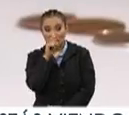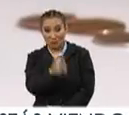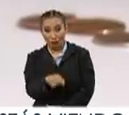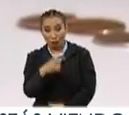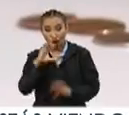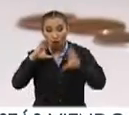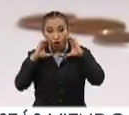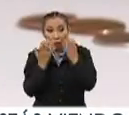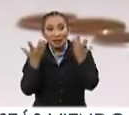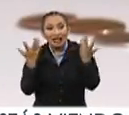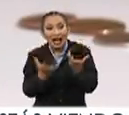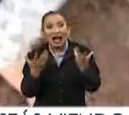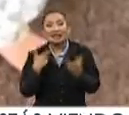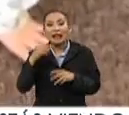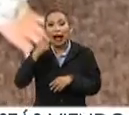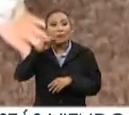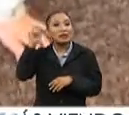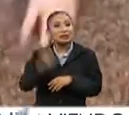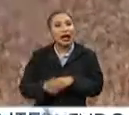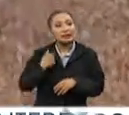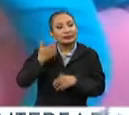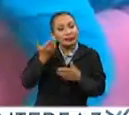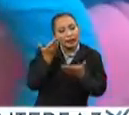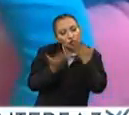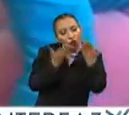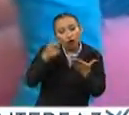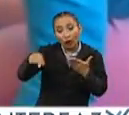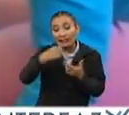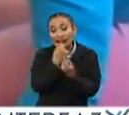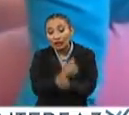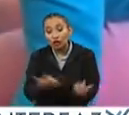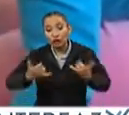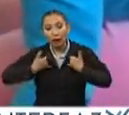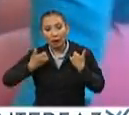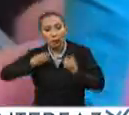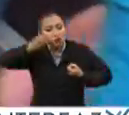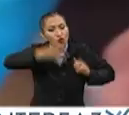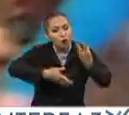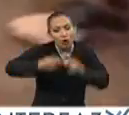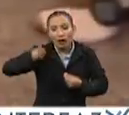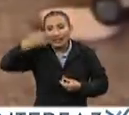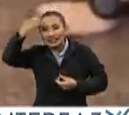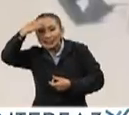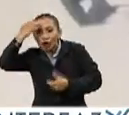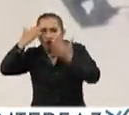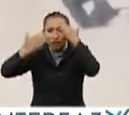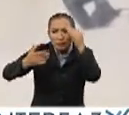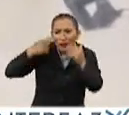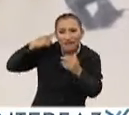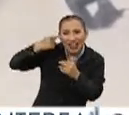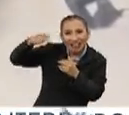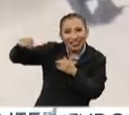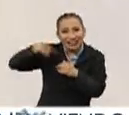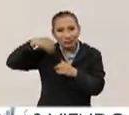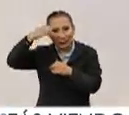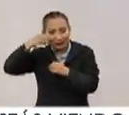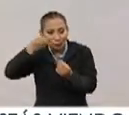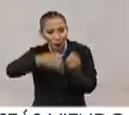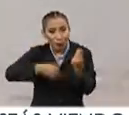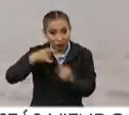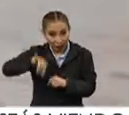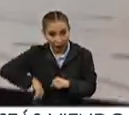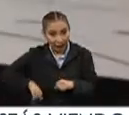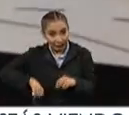mismo club se han creado redes de amistad y estudio que permite a los niños y jóvenes compartir e intercambiar conocimientos y experiencias.